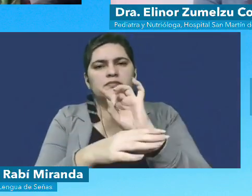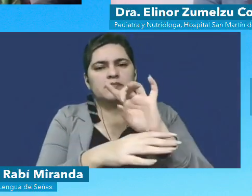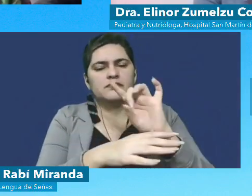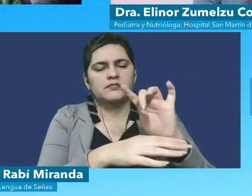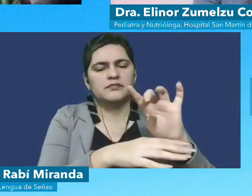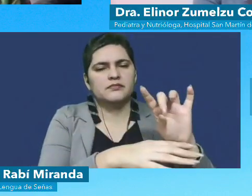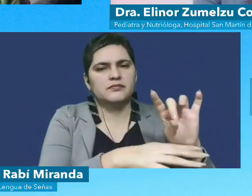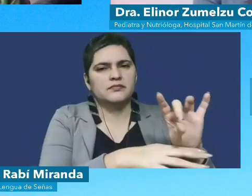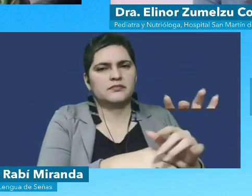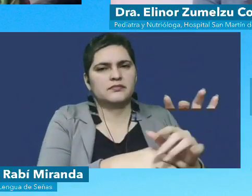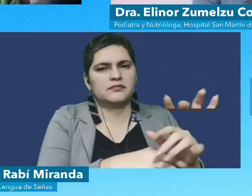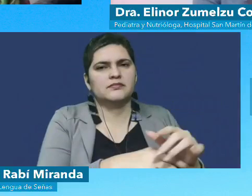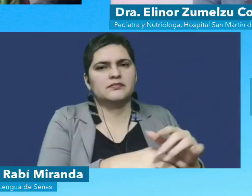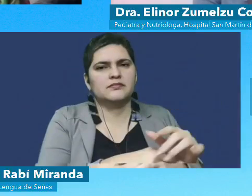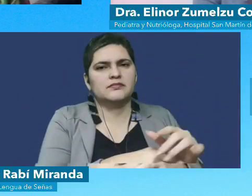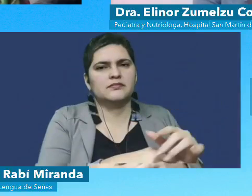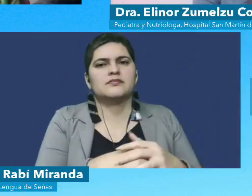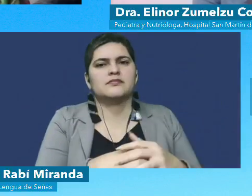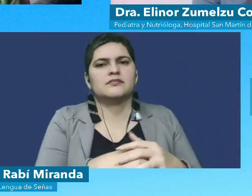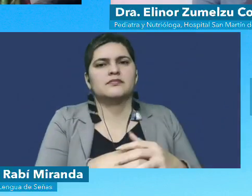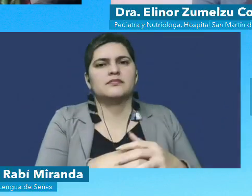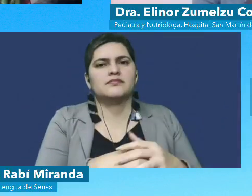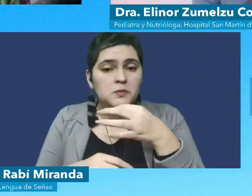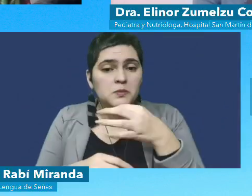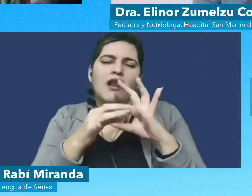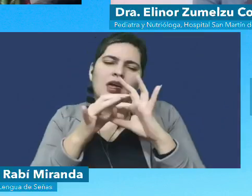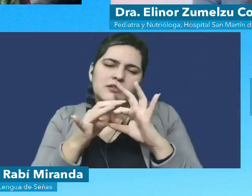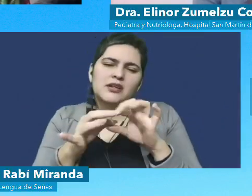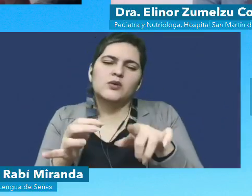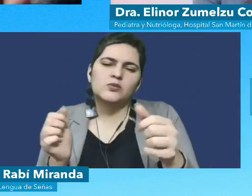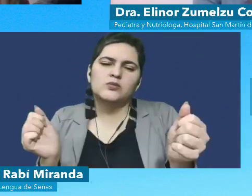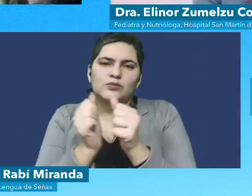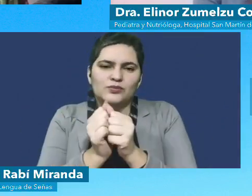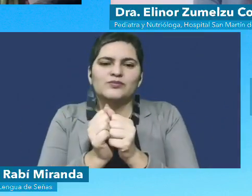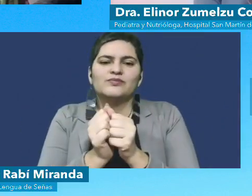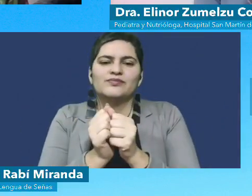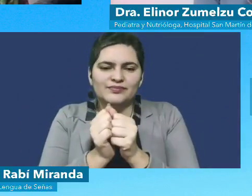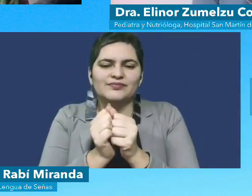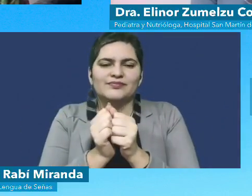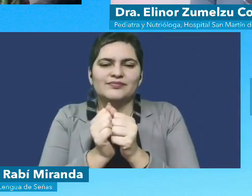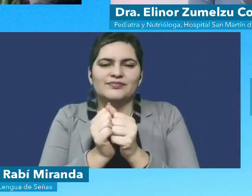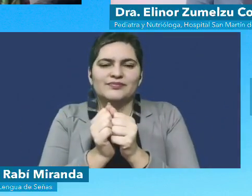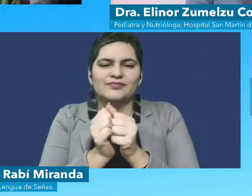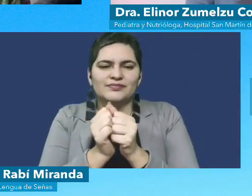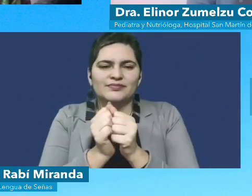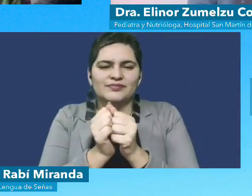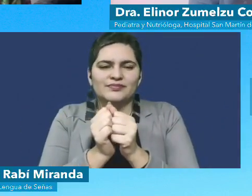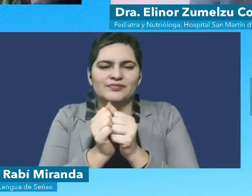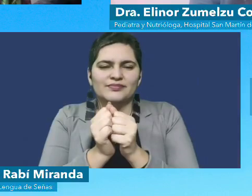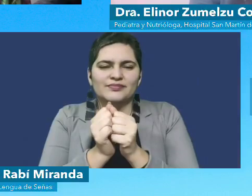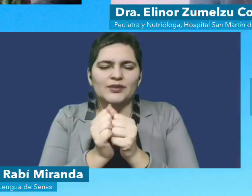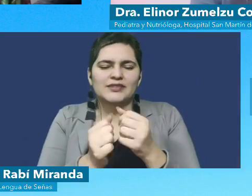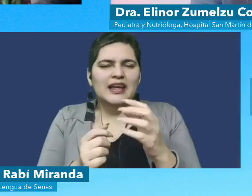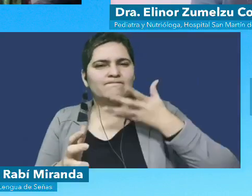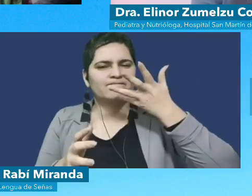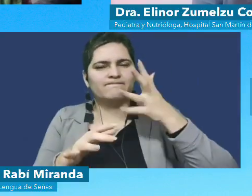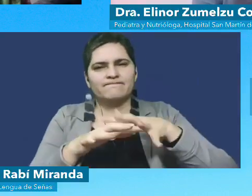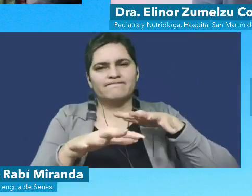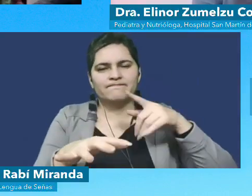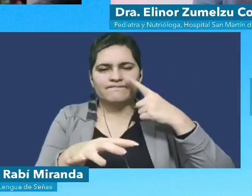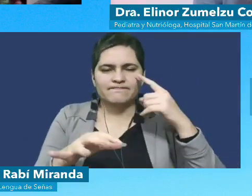despedirnos ya, agradeciendo una vez más su excelente presentación de esta jornada. Muchísimas gracias